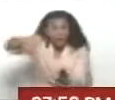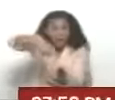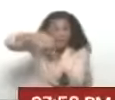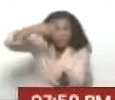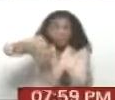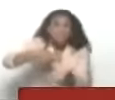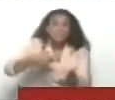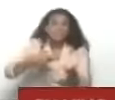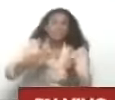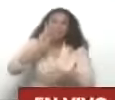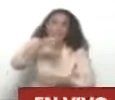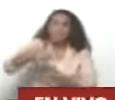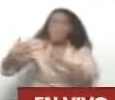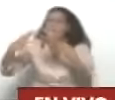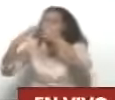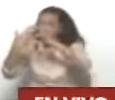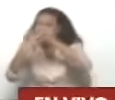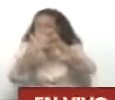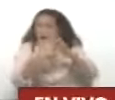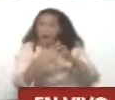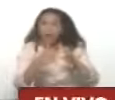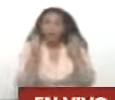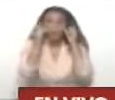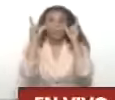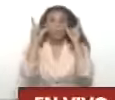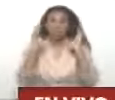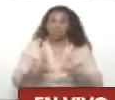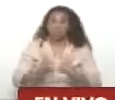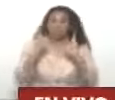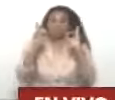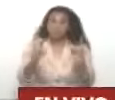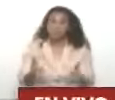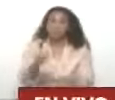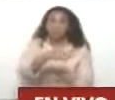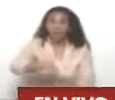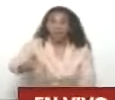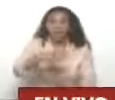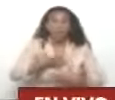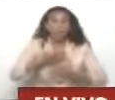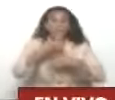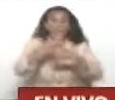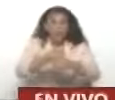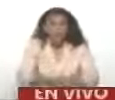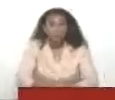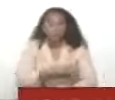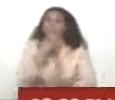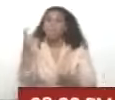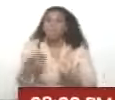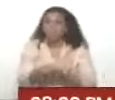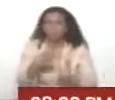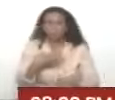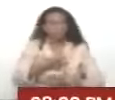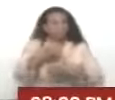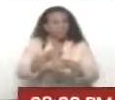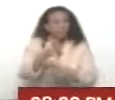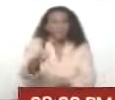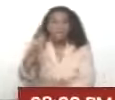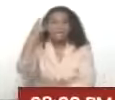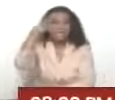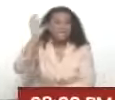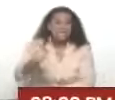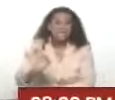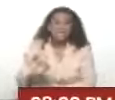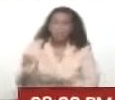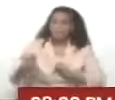barrios y en los campos, presidente, quedamos sorprendidos con su decisión. Nosotros confiamos plenamente en usted. Ese día, presidente,